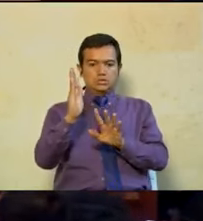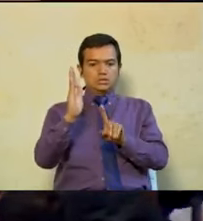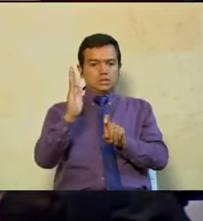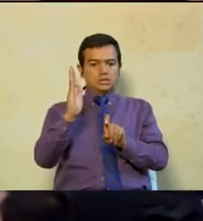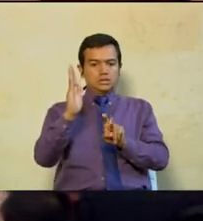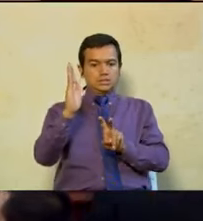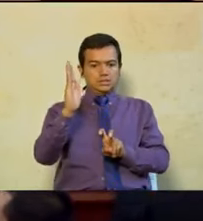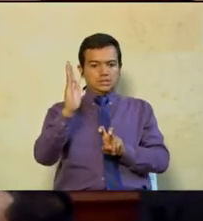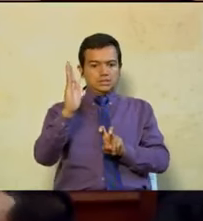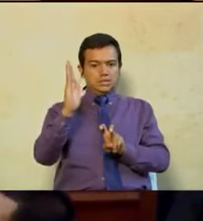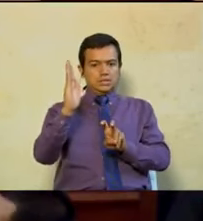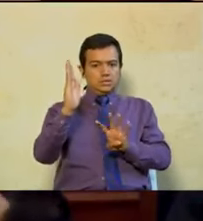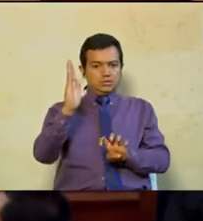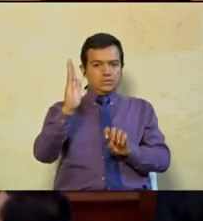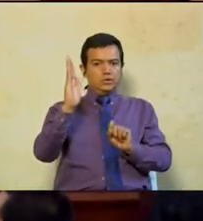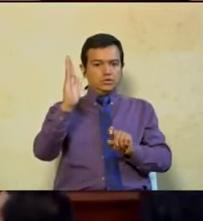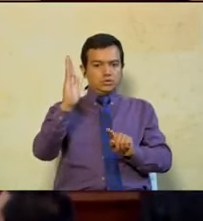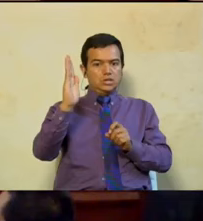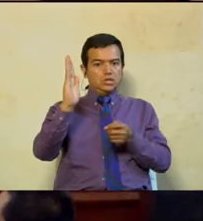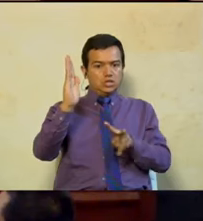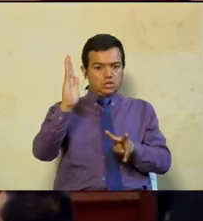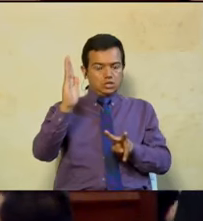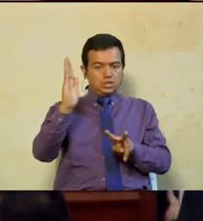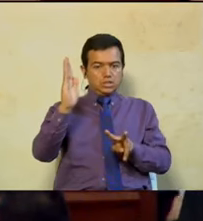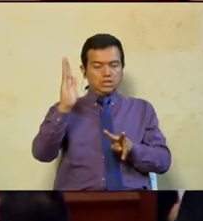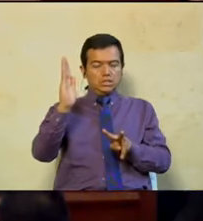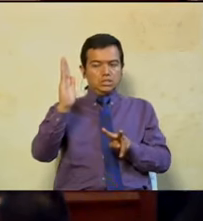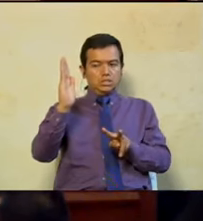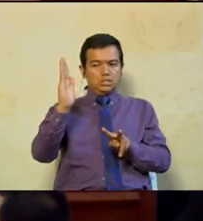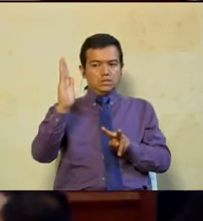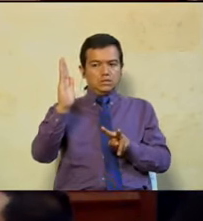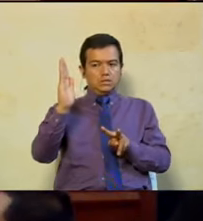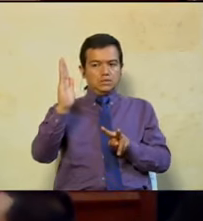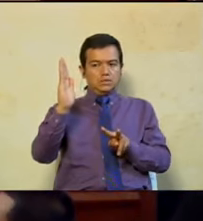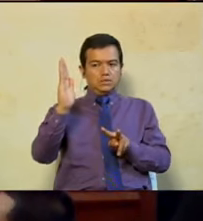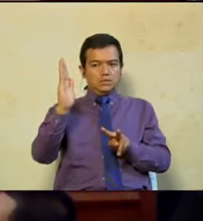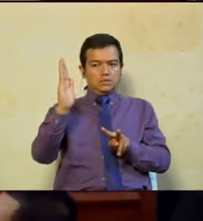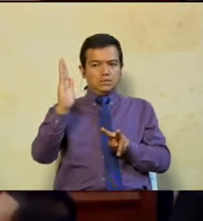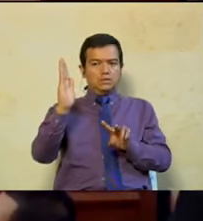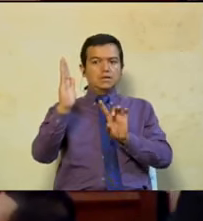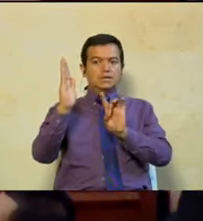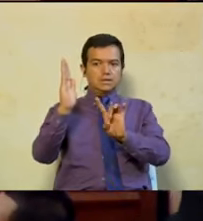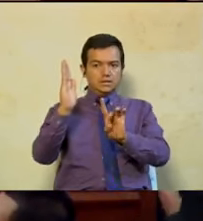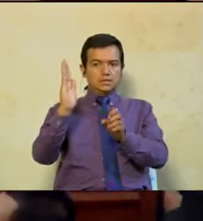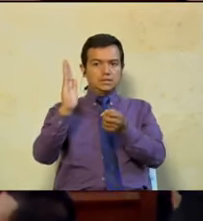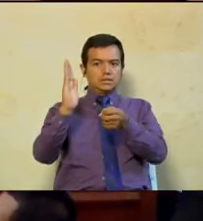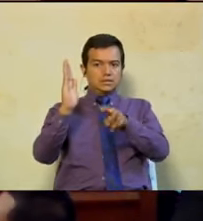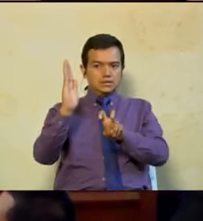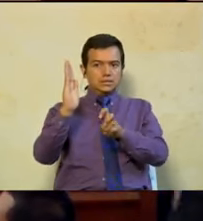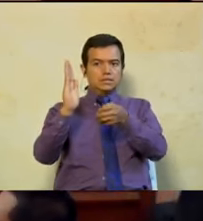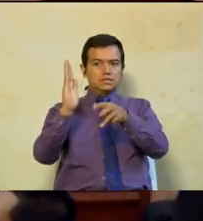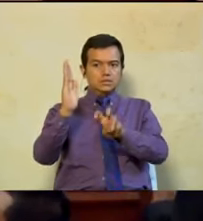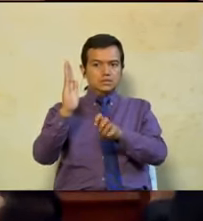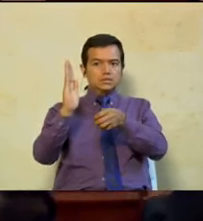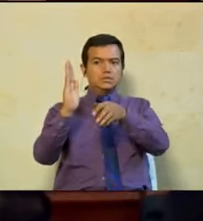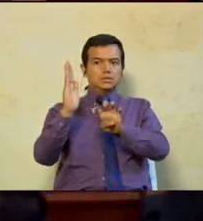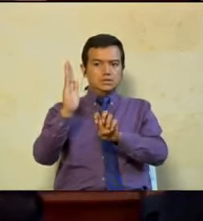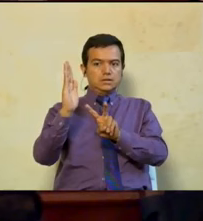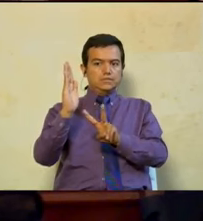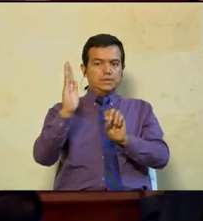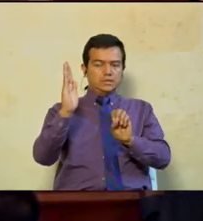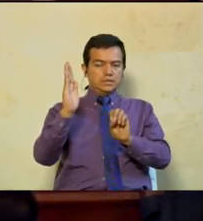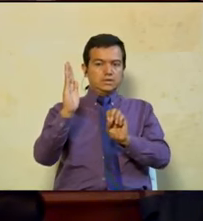7 el 9 el 11 el 12 el 15 17 18 19